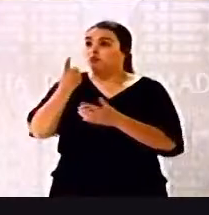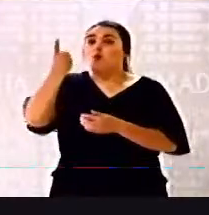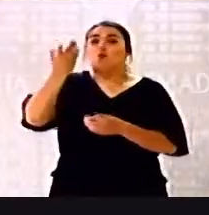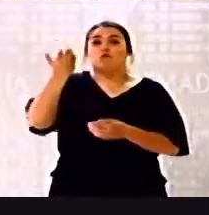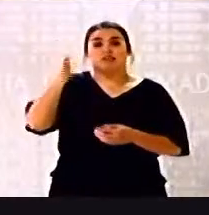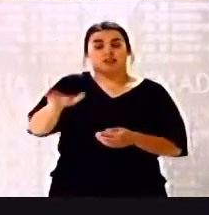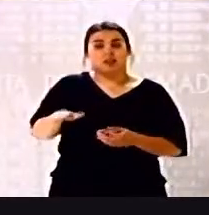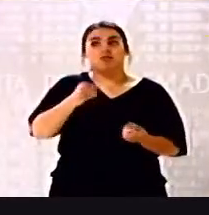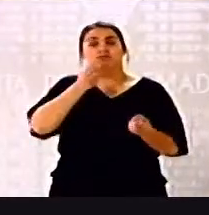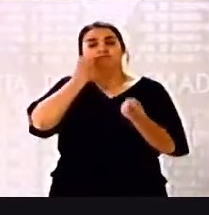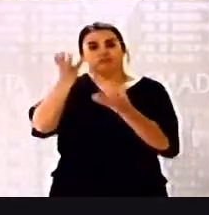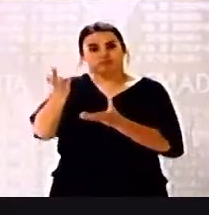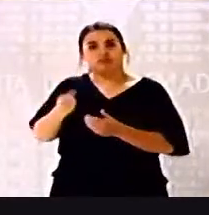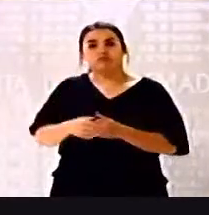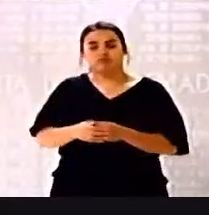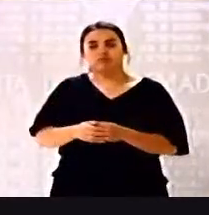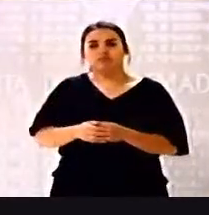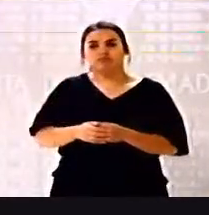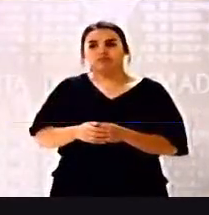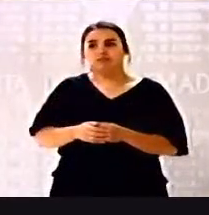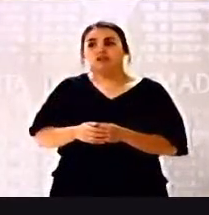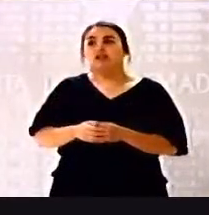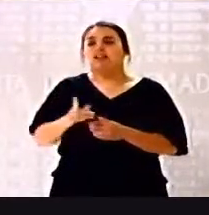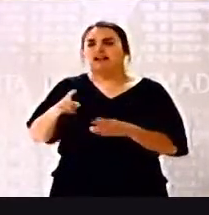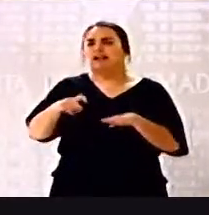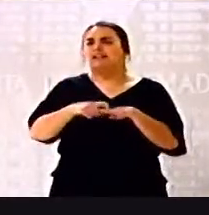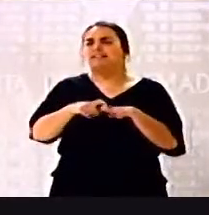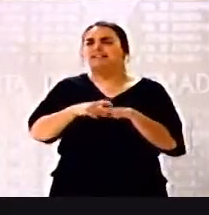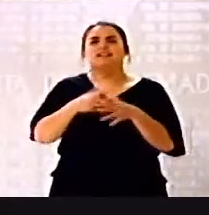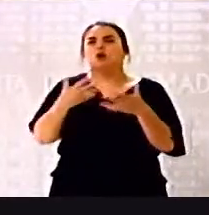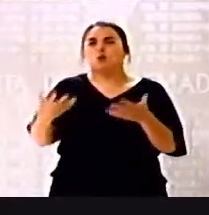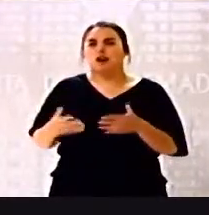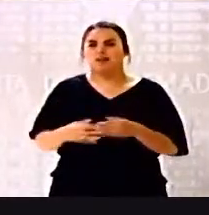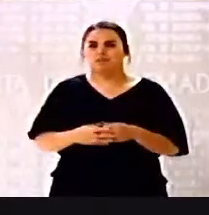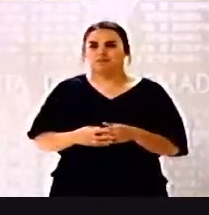fallecido que tenía las siguientes características.